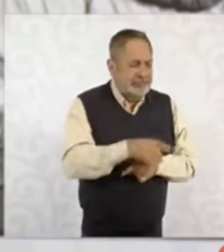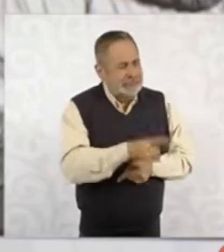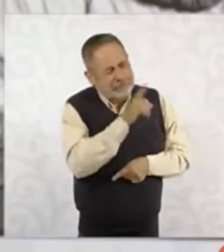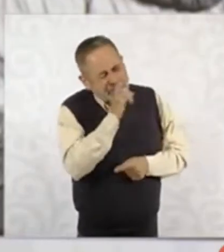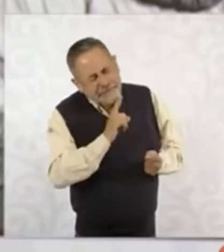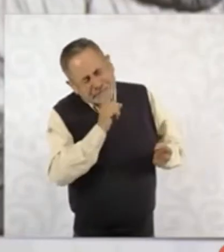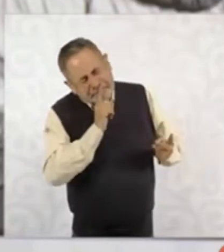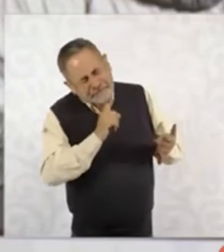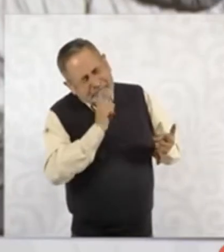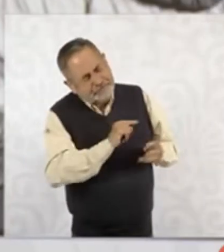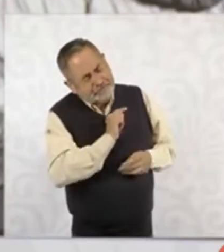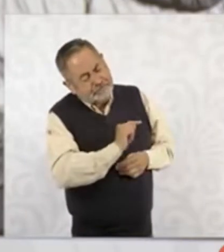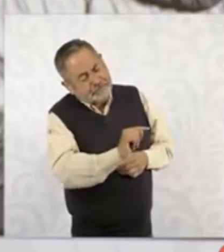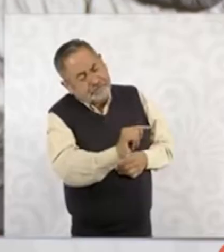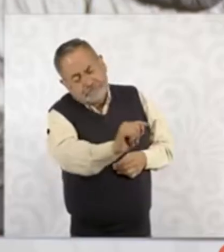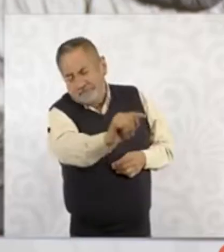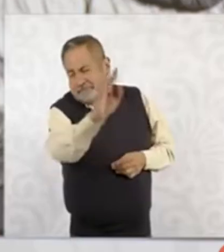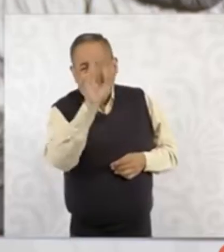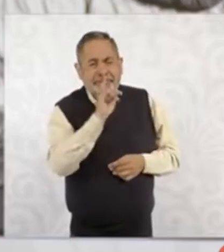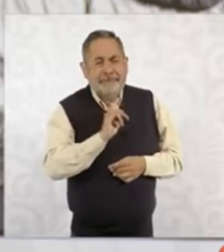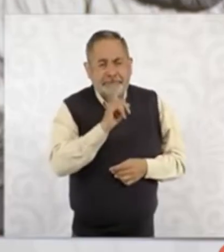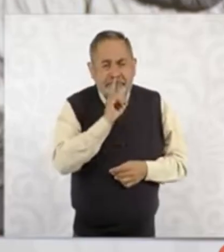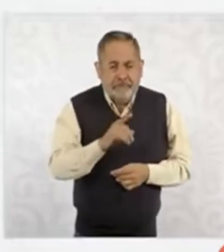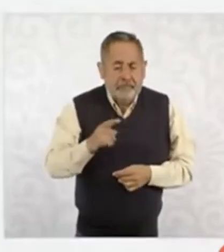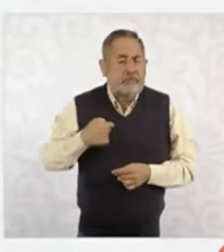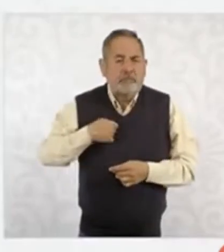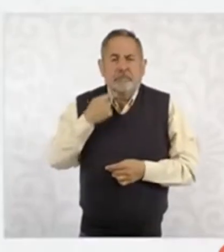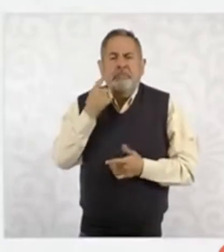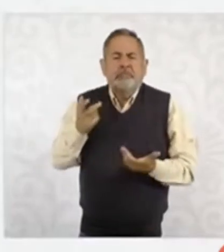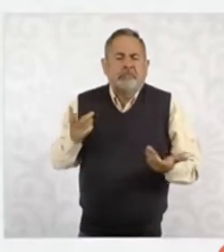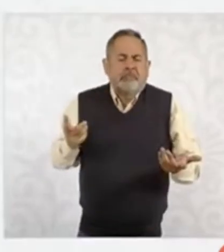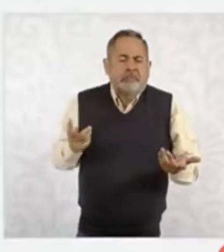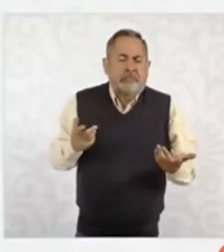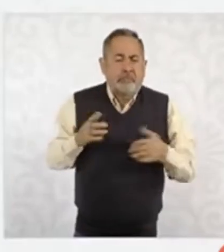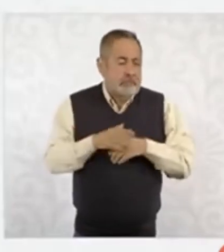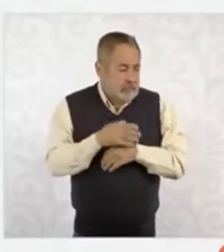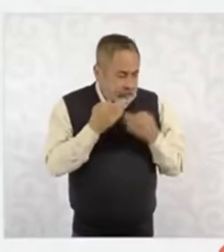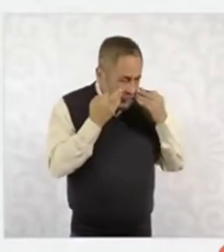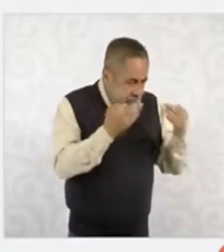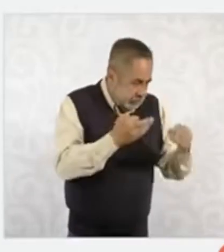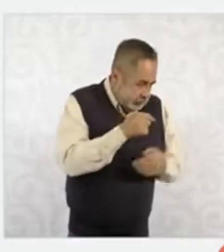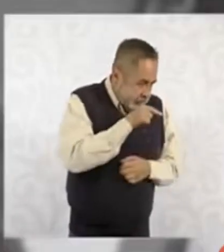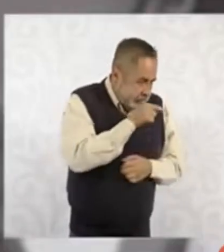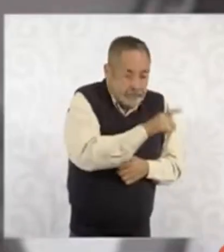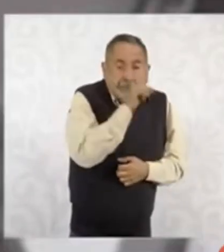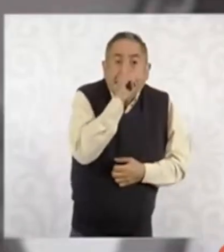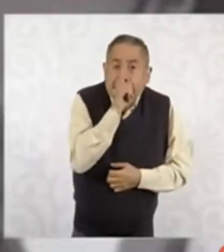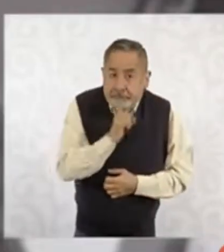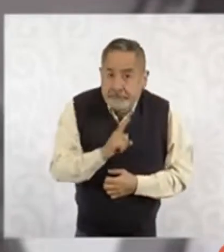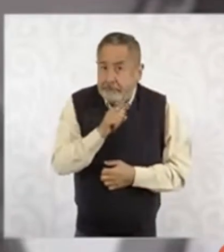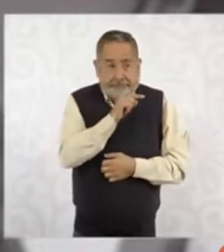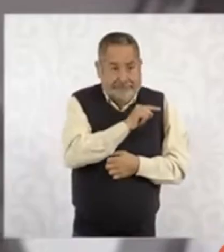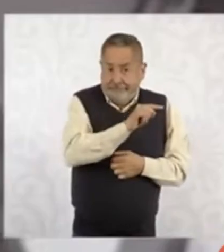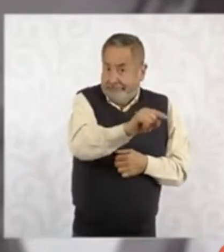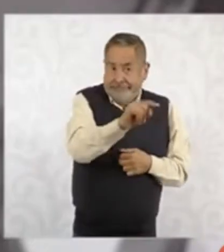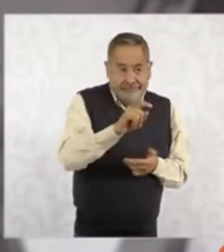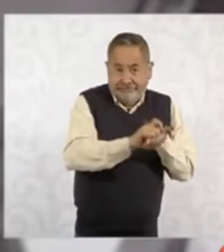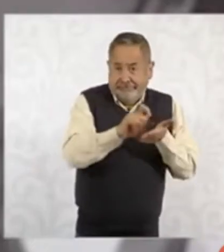como, o sea, ¿por qué lo digo? Pues porque son mentiras.